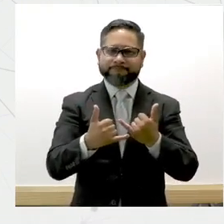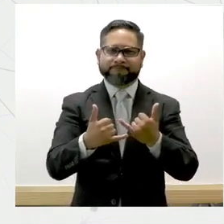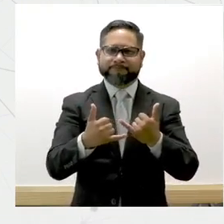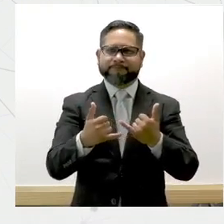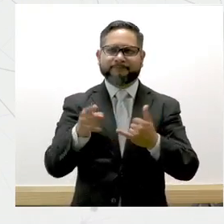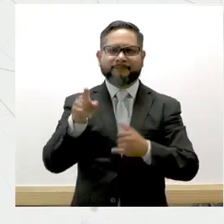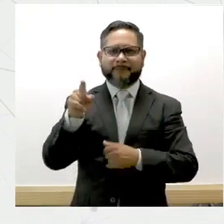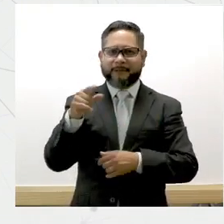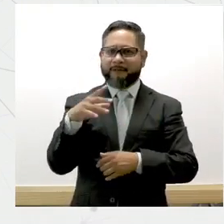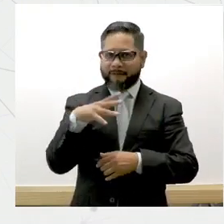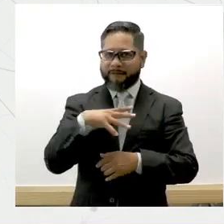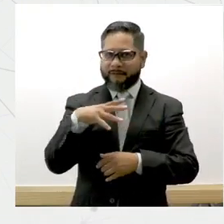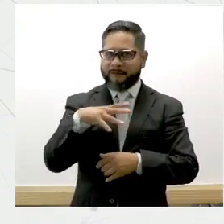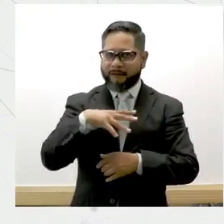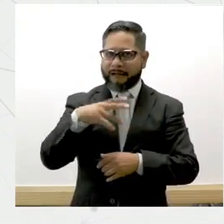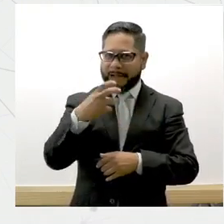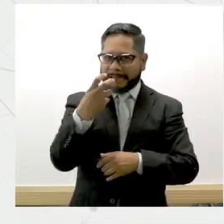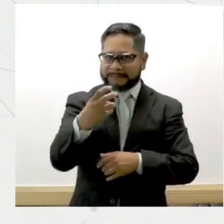a muchas